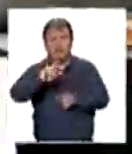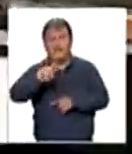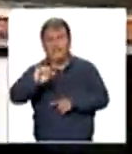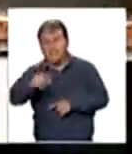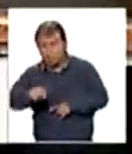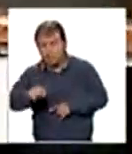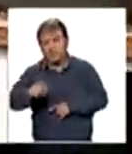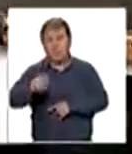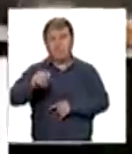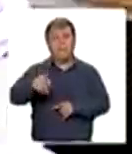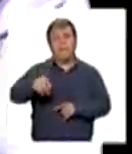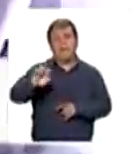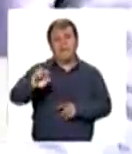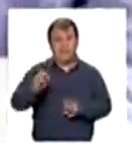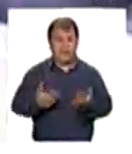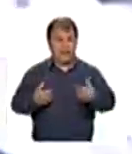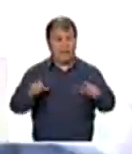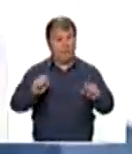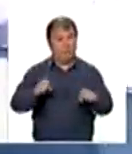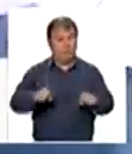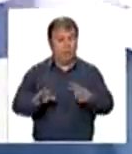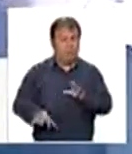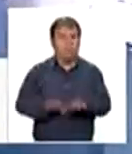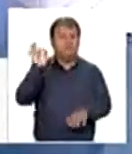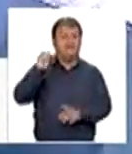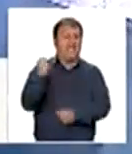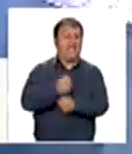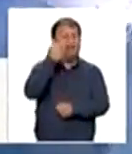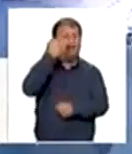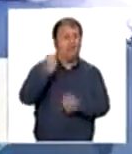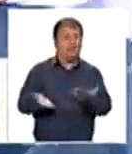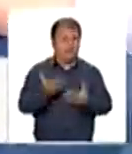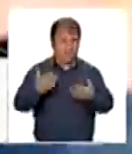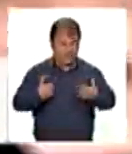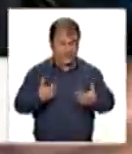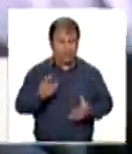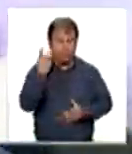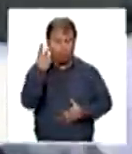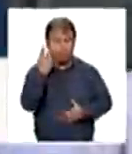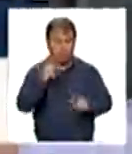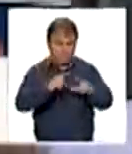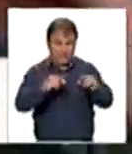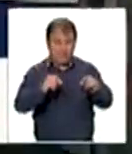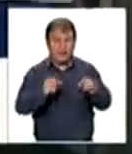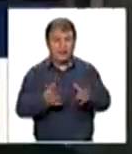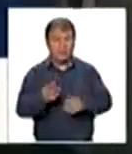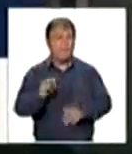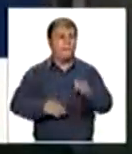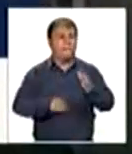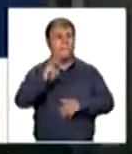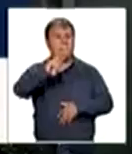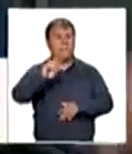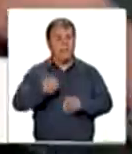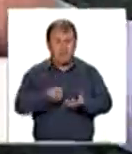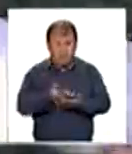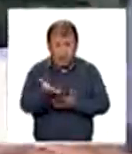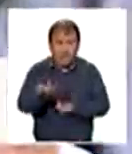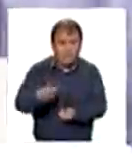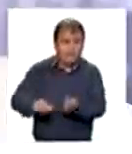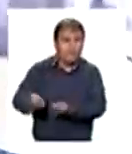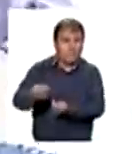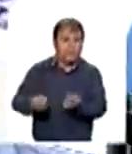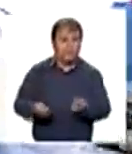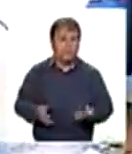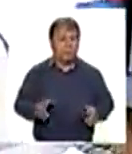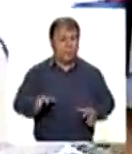repechaje.teleticket.com.pe y tendrán la posibilidad de salir ganadores y así adquirir dos entradas de las más de 20.000 que se pondrán en venta.